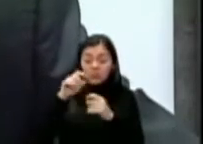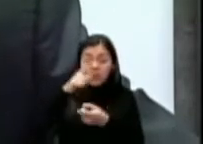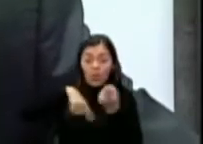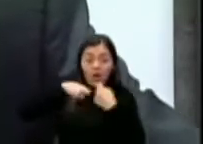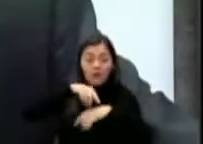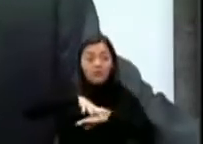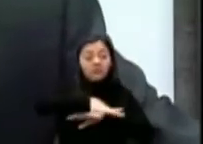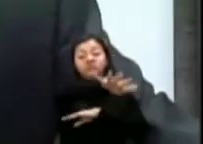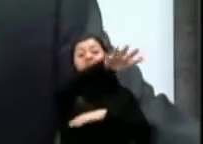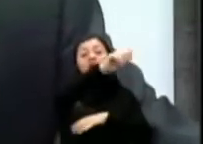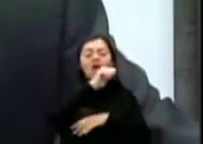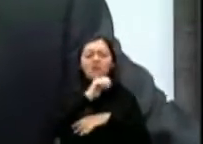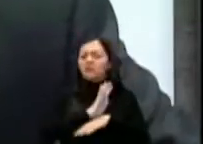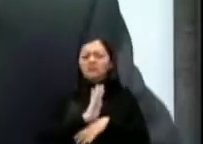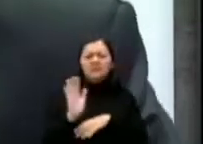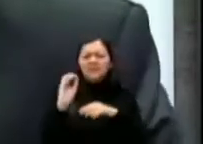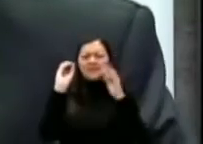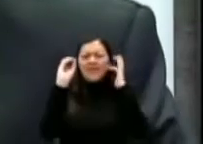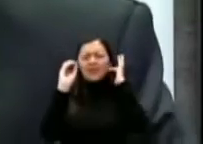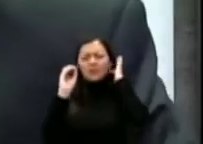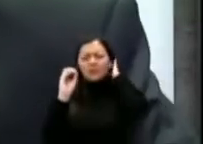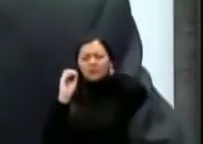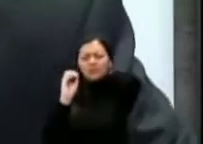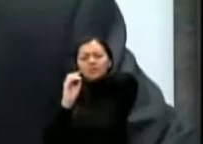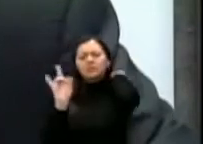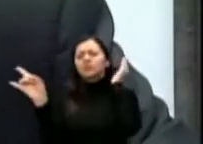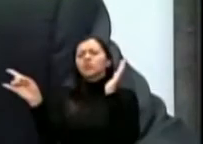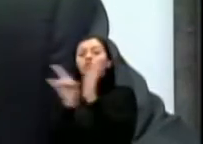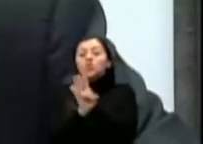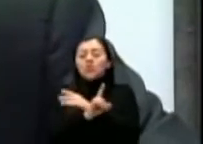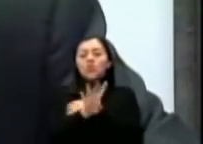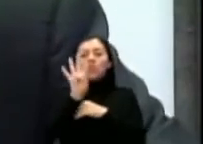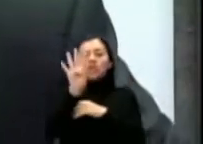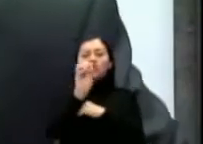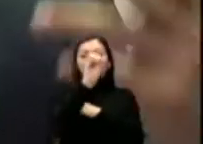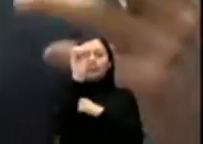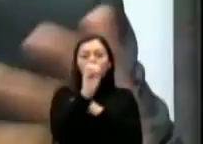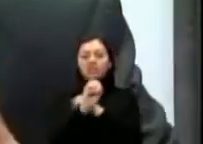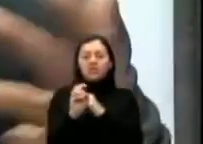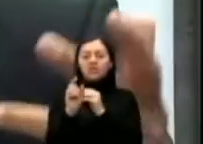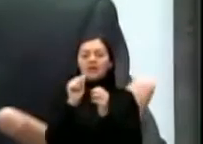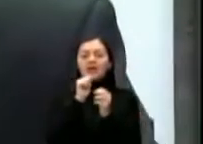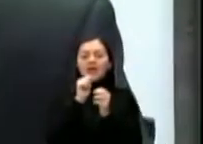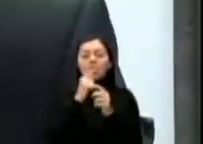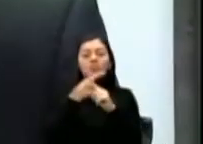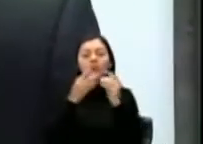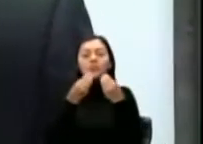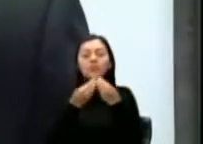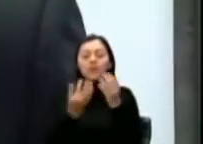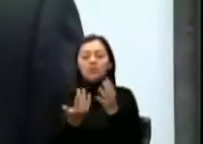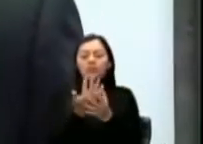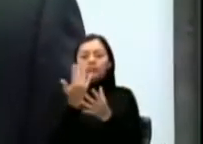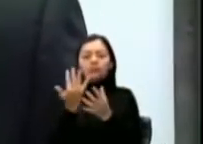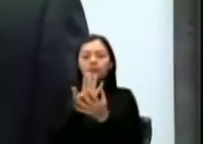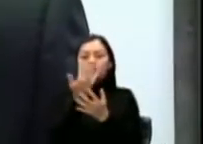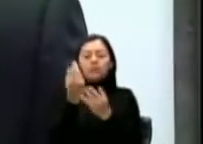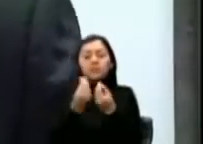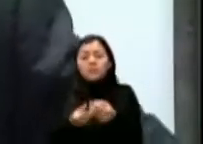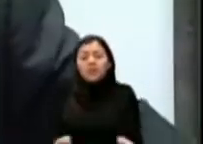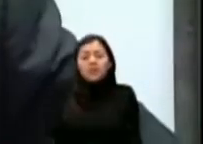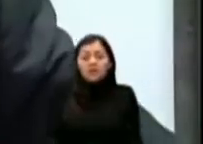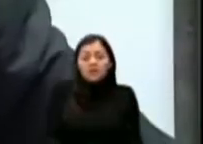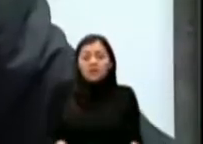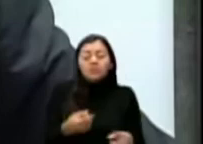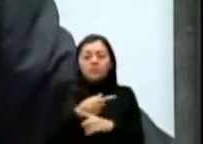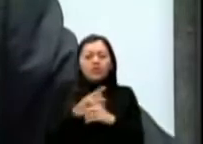se recicla el 100% del agua y se capta un 4 por ciento de agua porque se pierde algo de agua por evaporación de